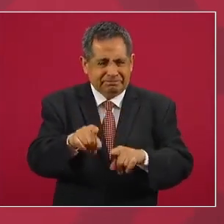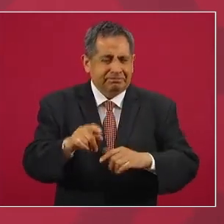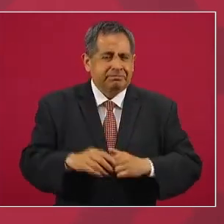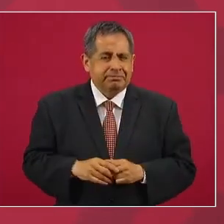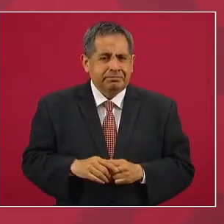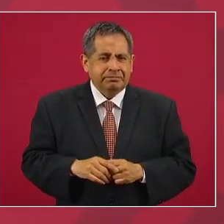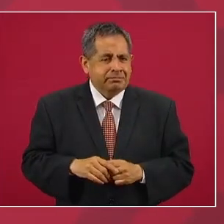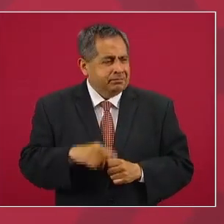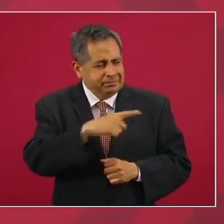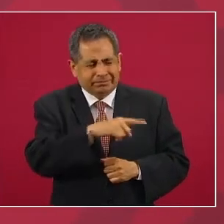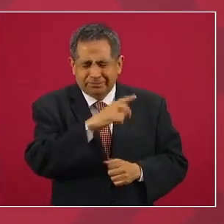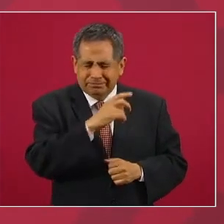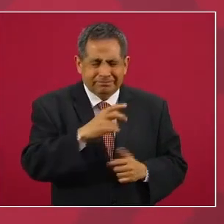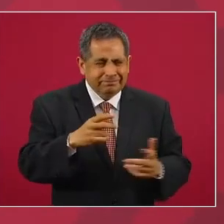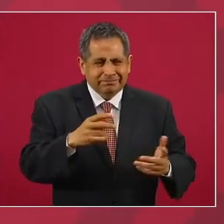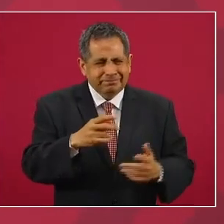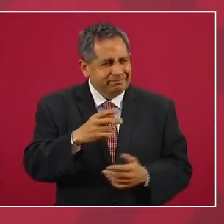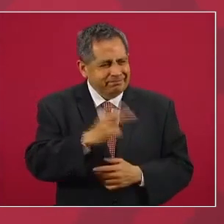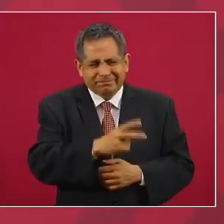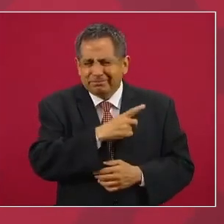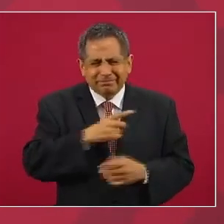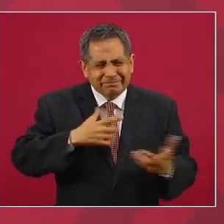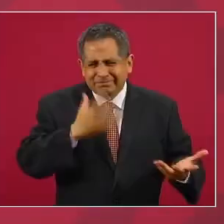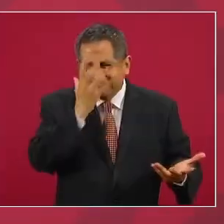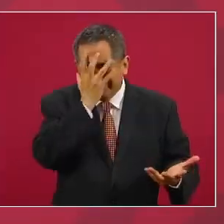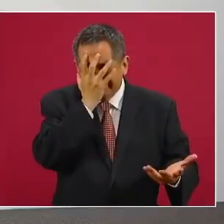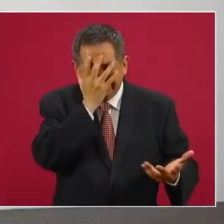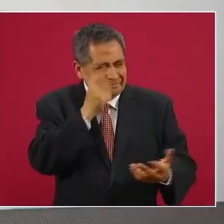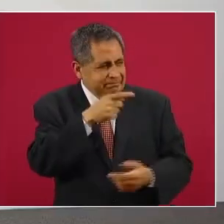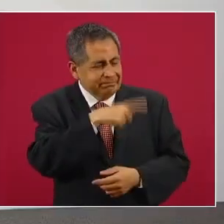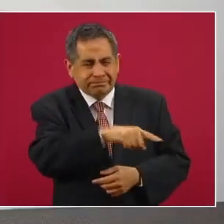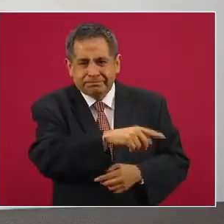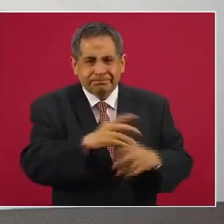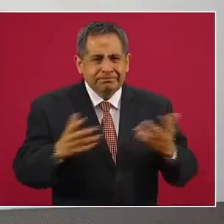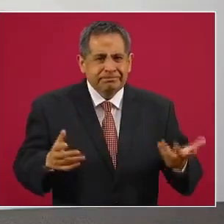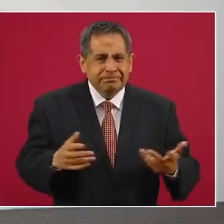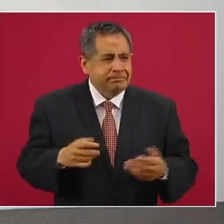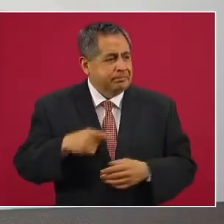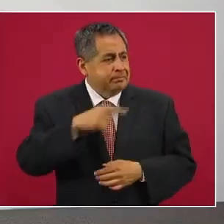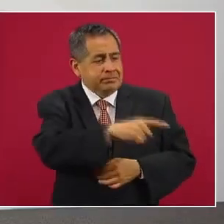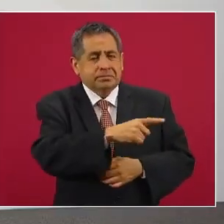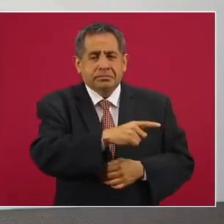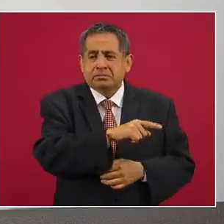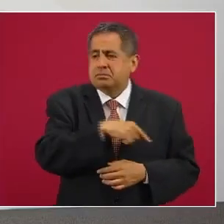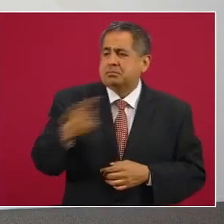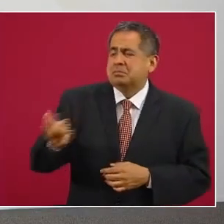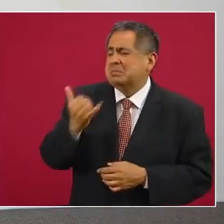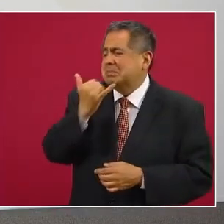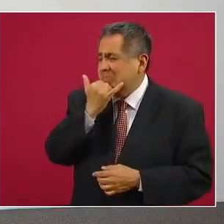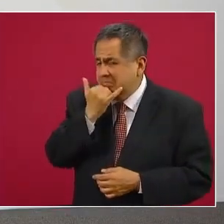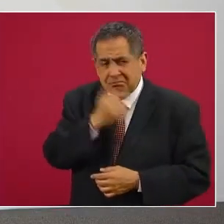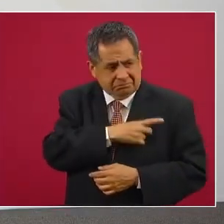Les debería de dar vergüenza, deberían de ofrecer hasta disculpa,